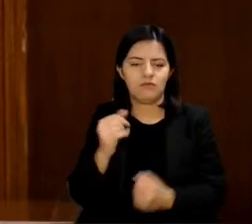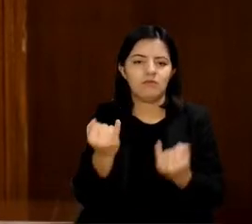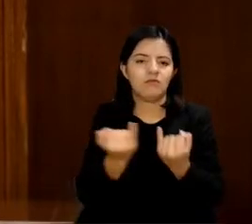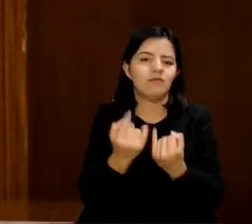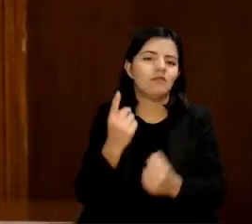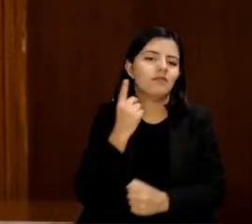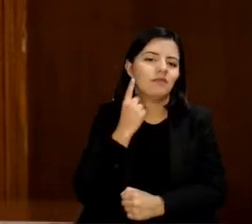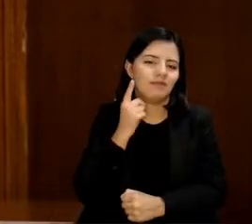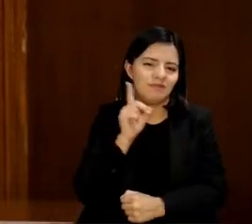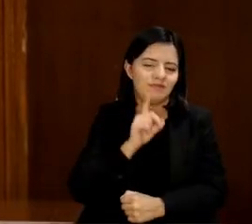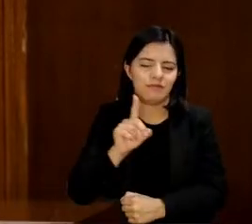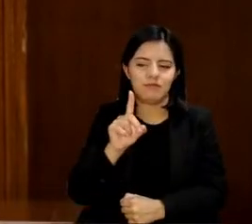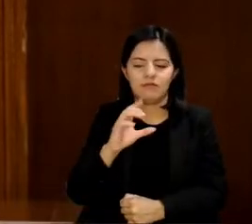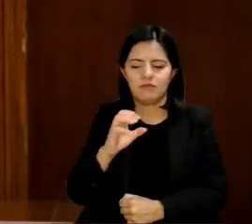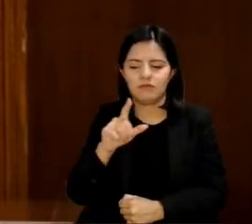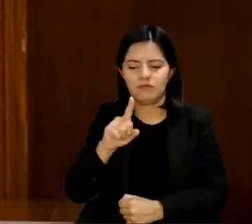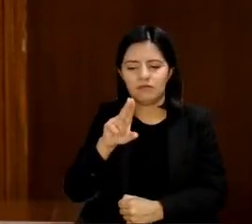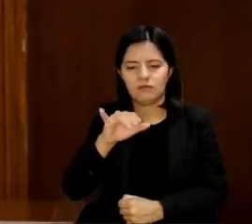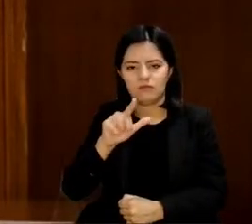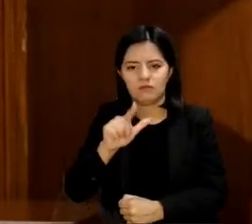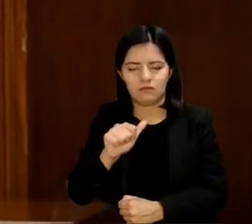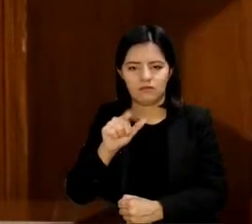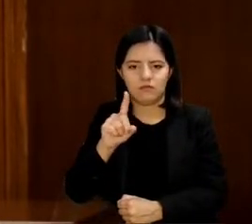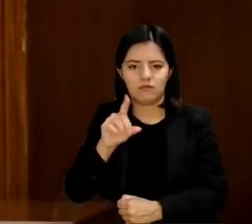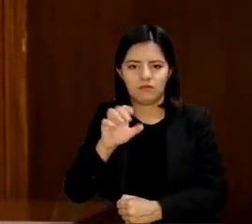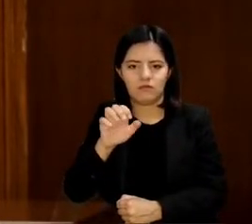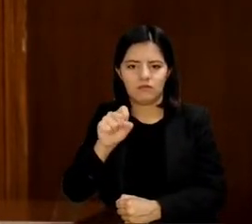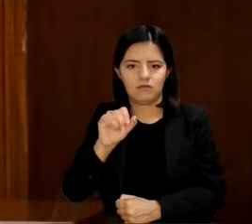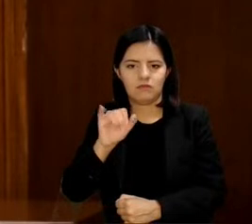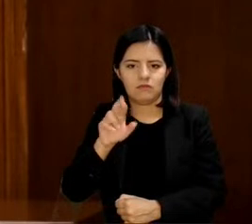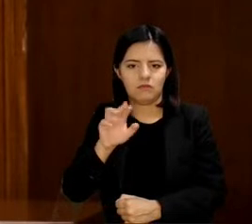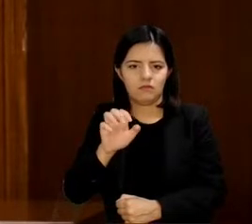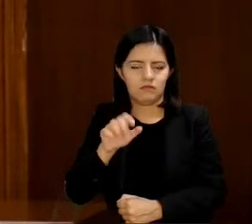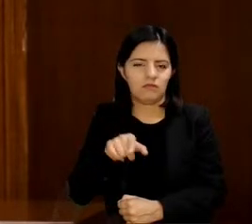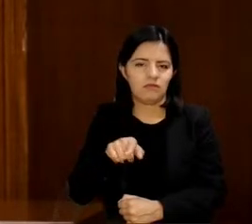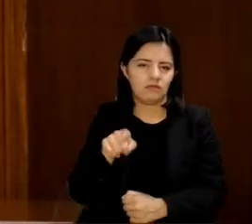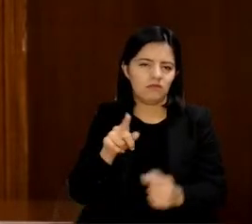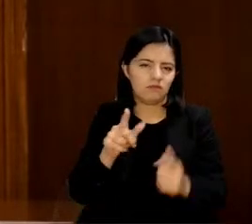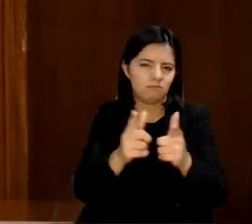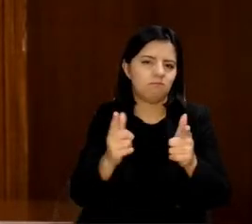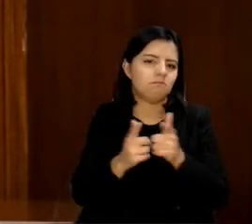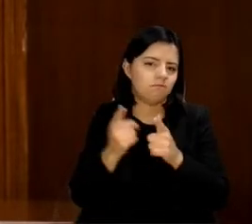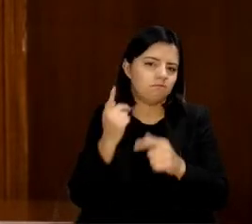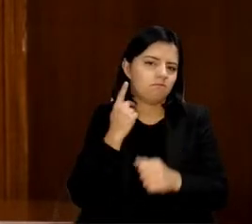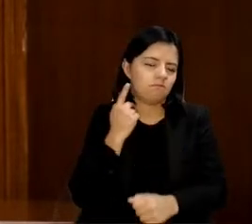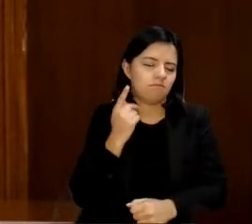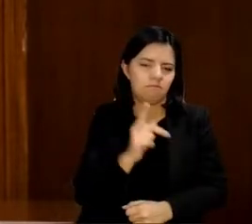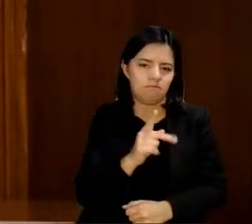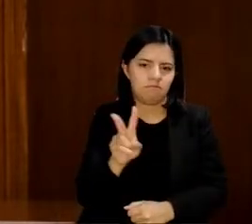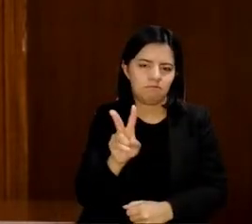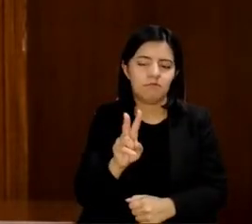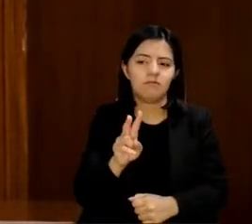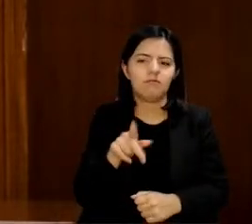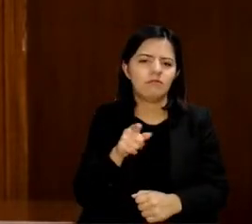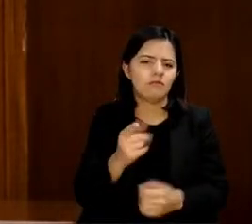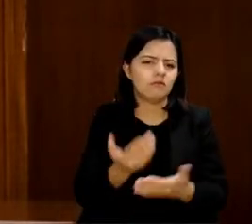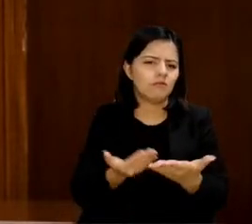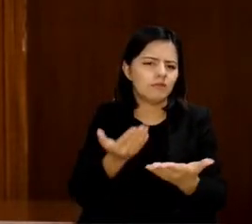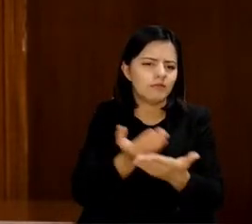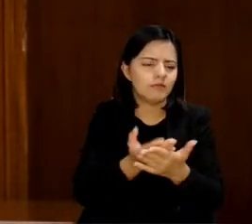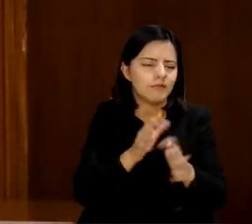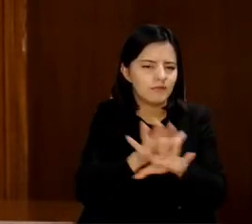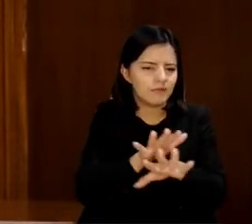Desiré Morales Robledo, integrantes del Grupo Parlamentario del Verde Ecologista de México, propone modificaciones en materia